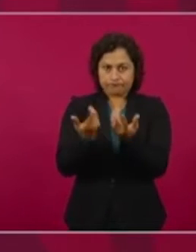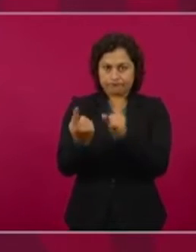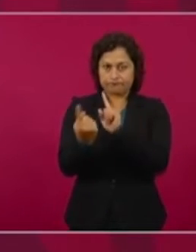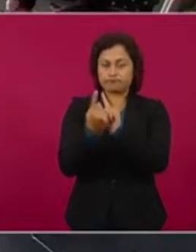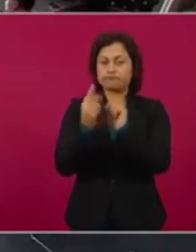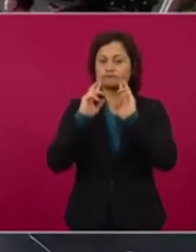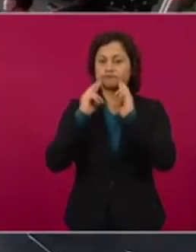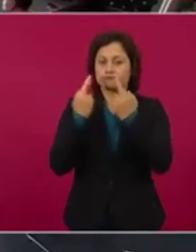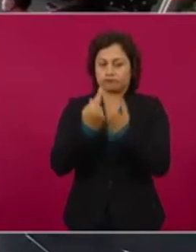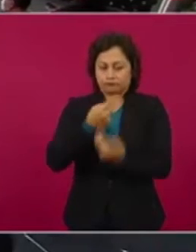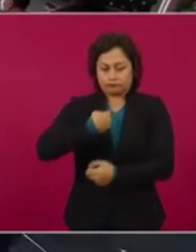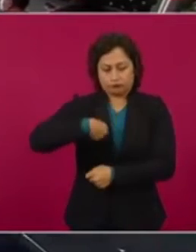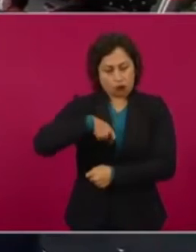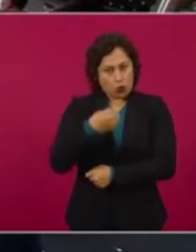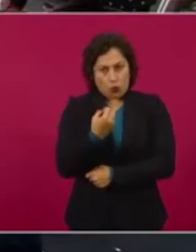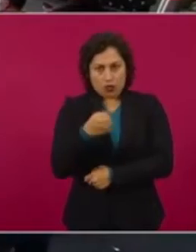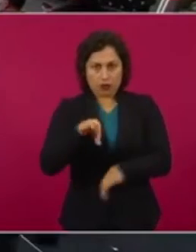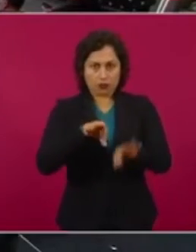obligación, Frida.